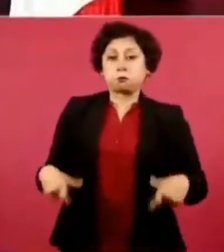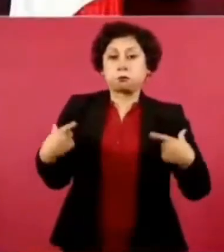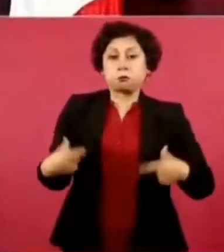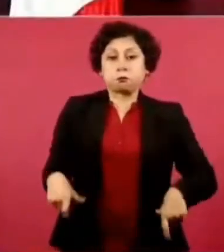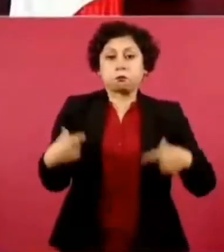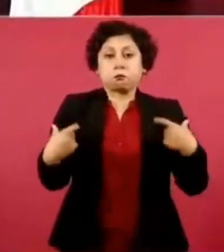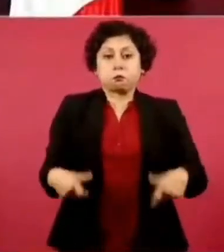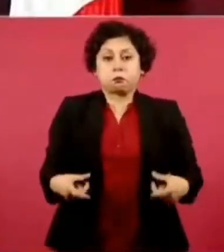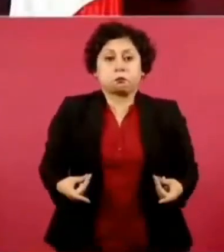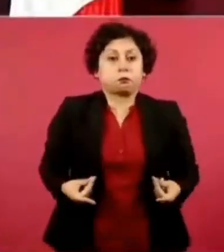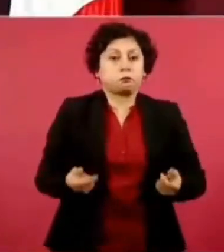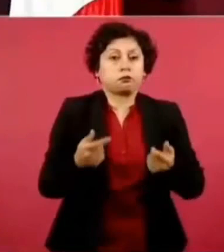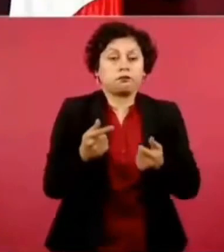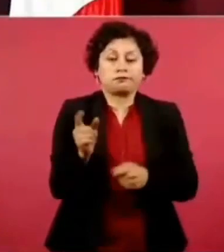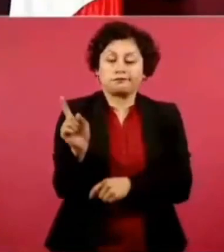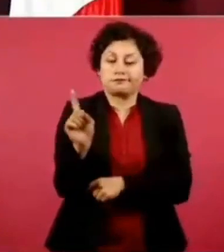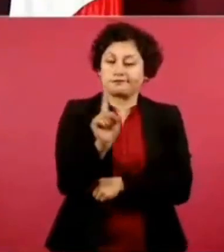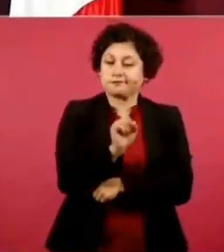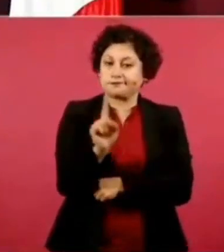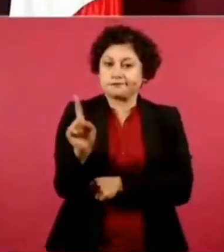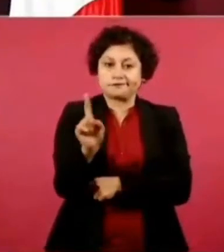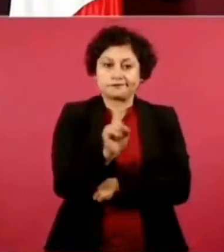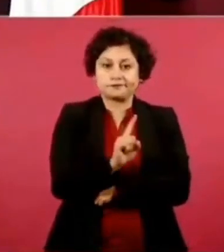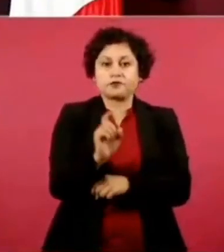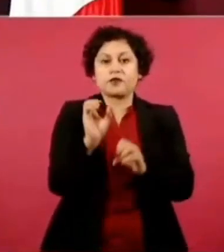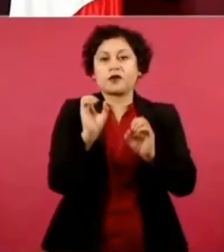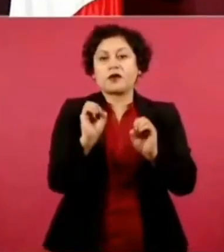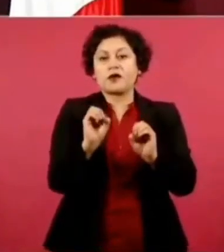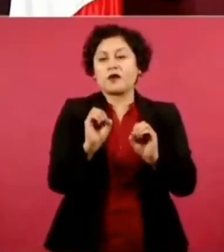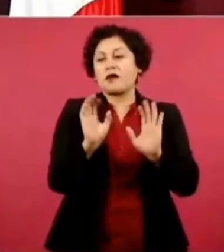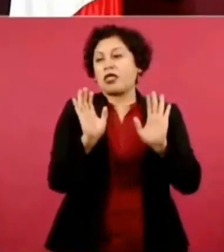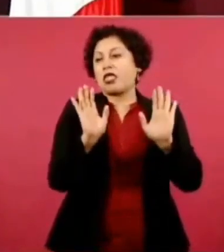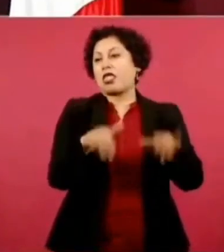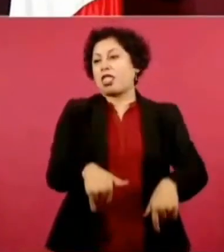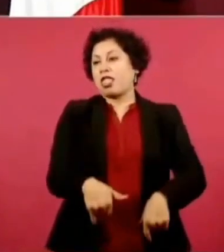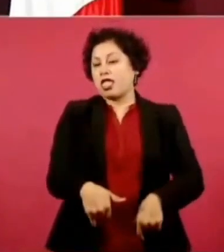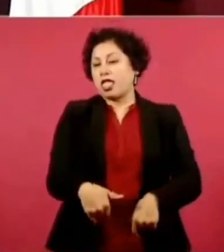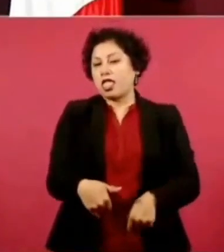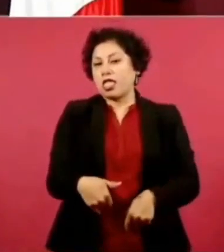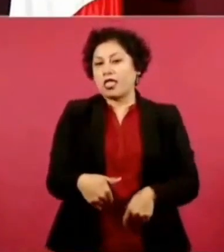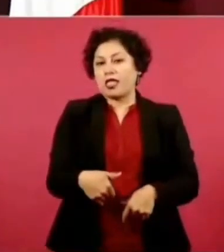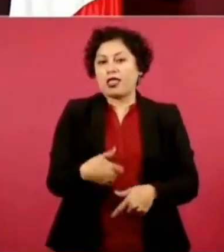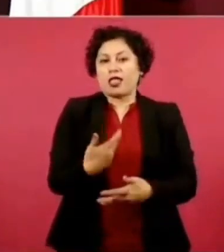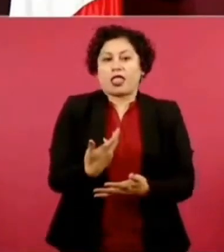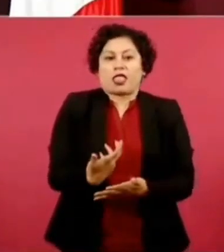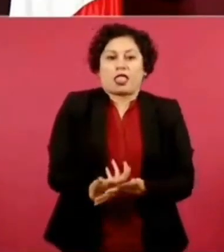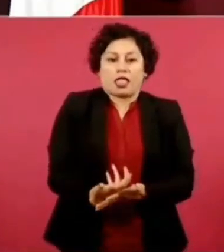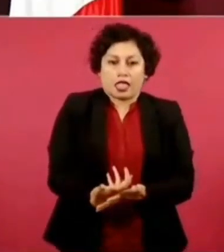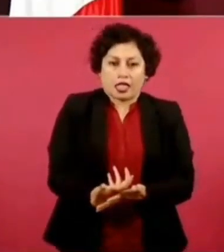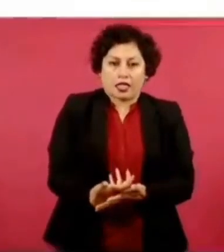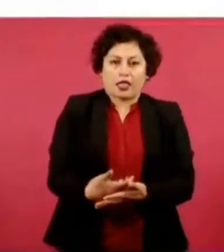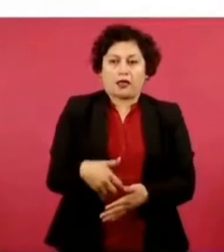ni entregarse al ocio y a la disipación,